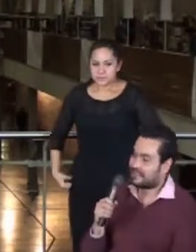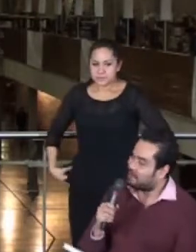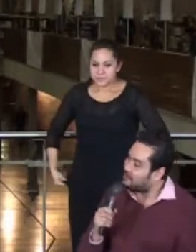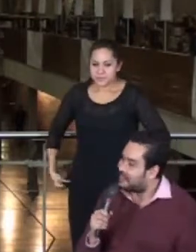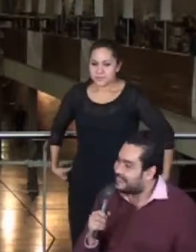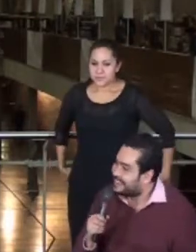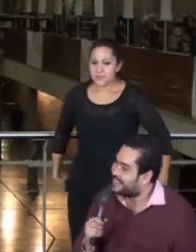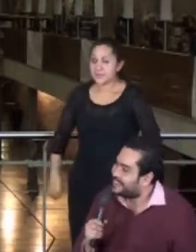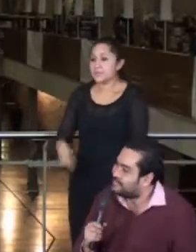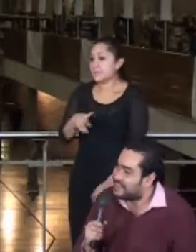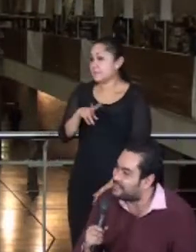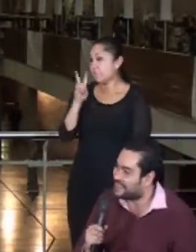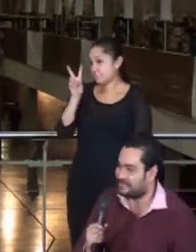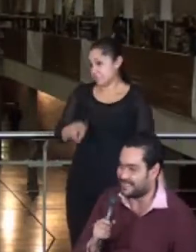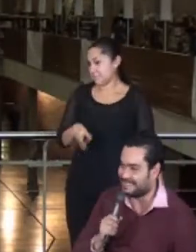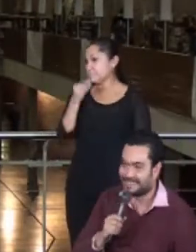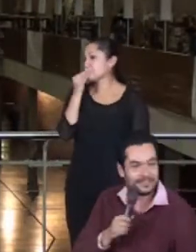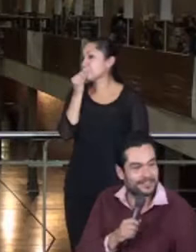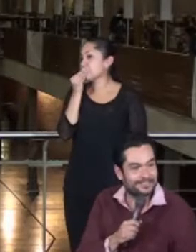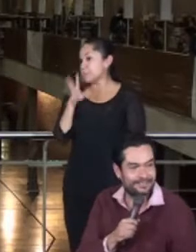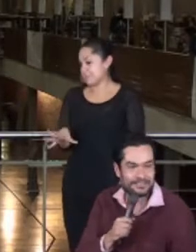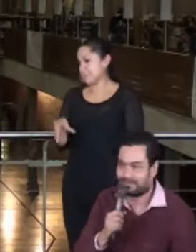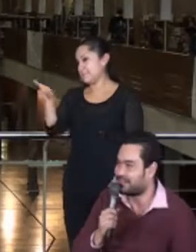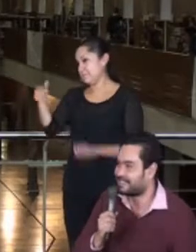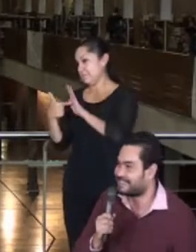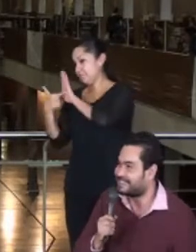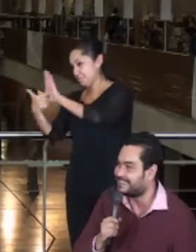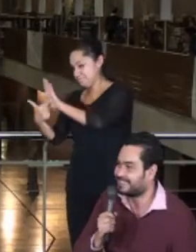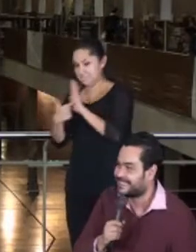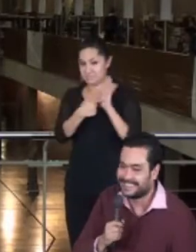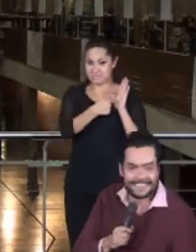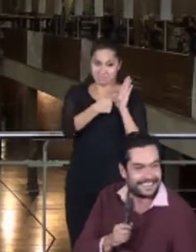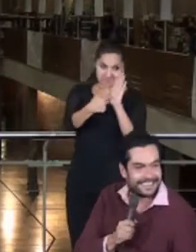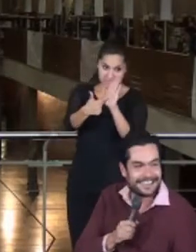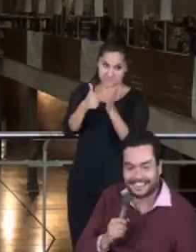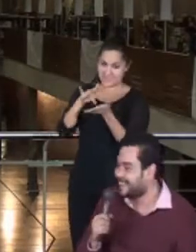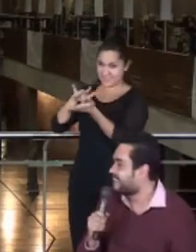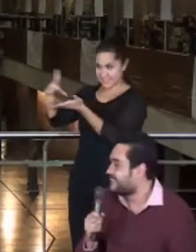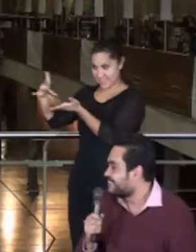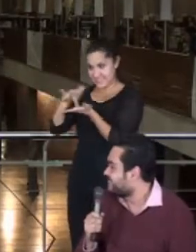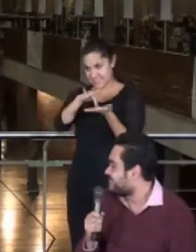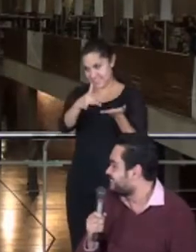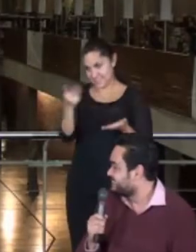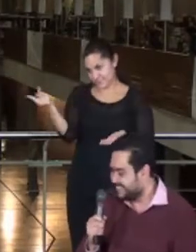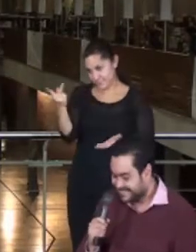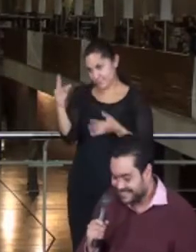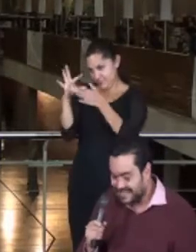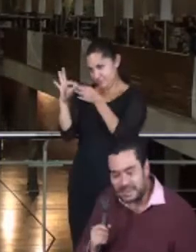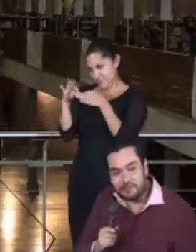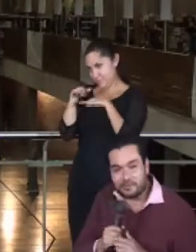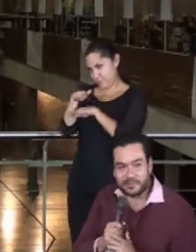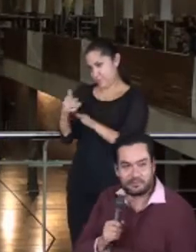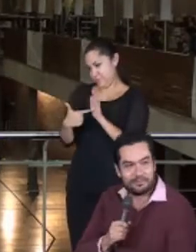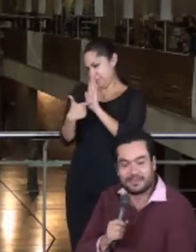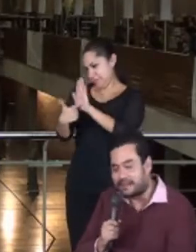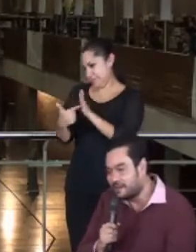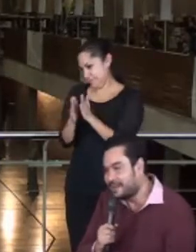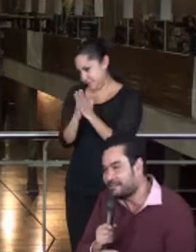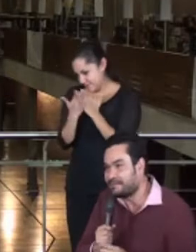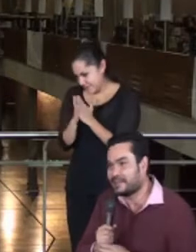qué bonita qué bonita presentación muchas gracias y 6 y este y bueno